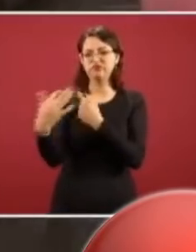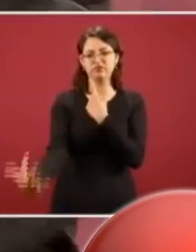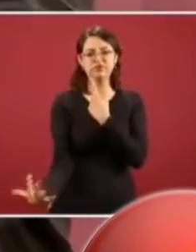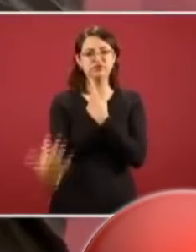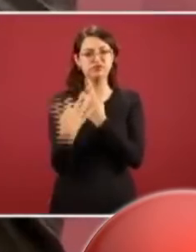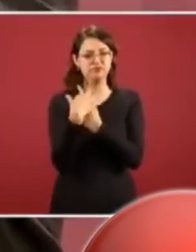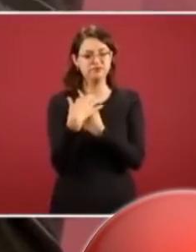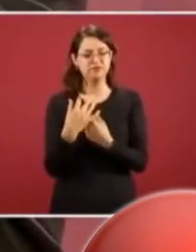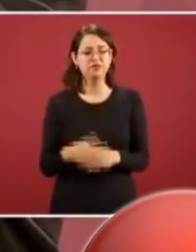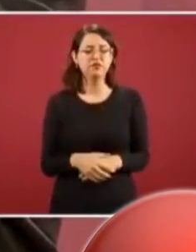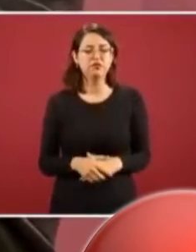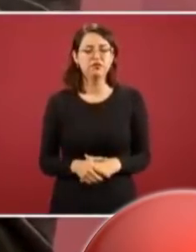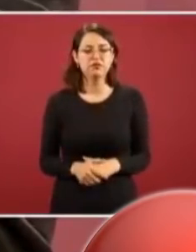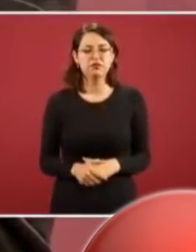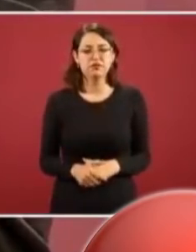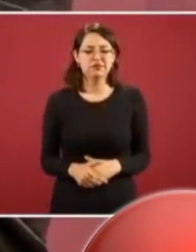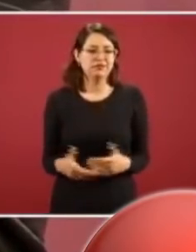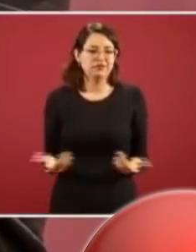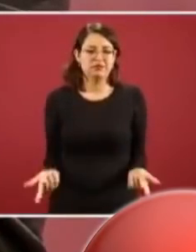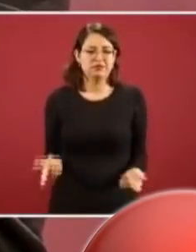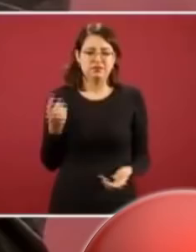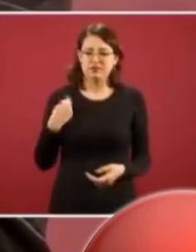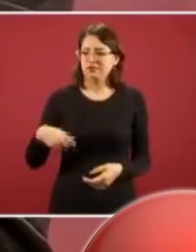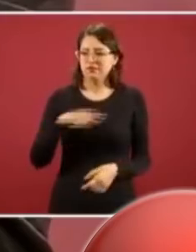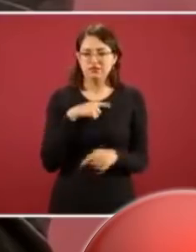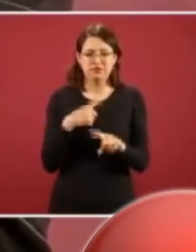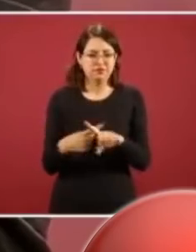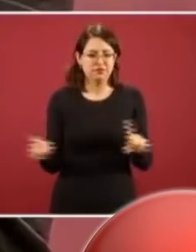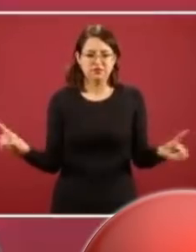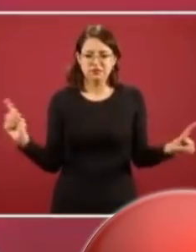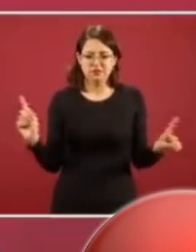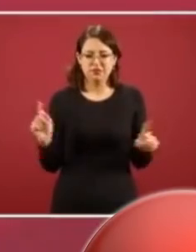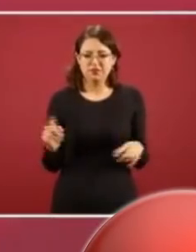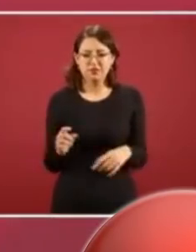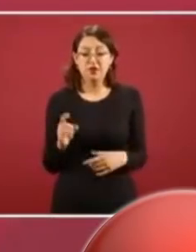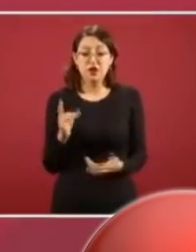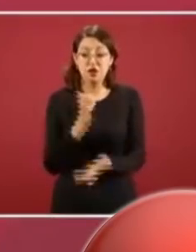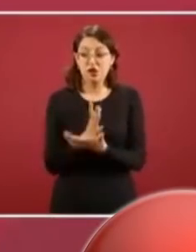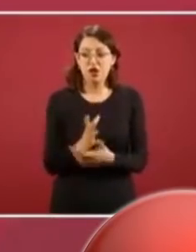solo frijol con gorgojo, también